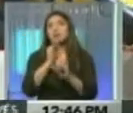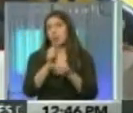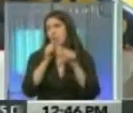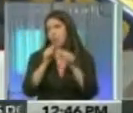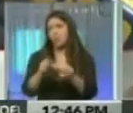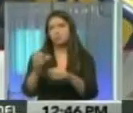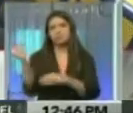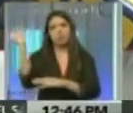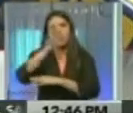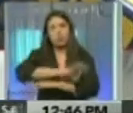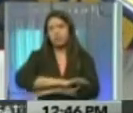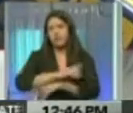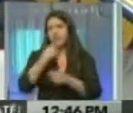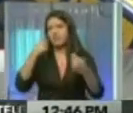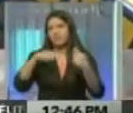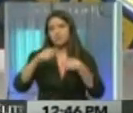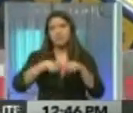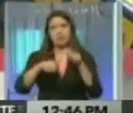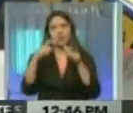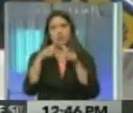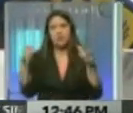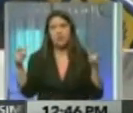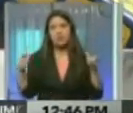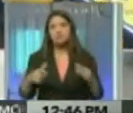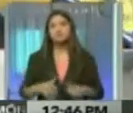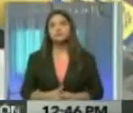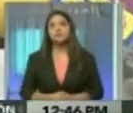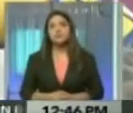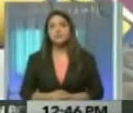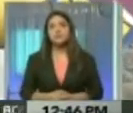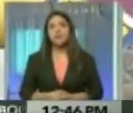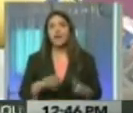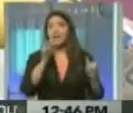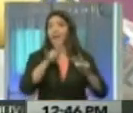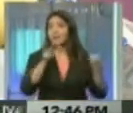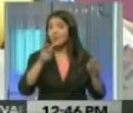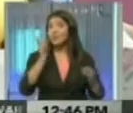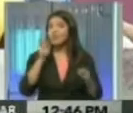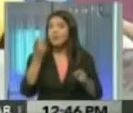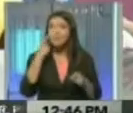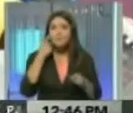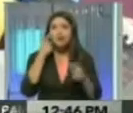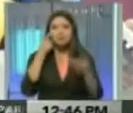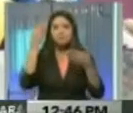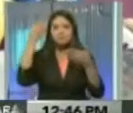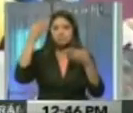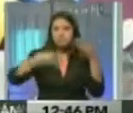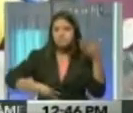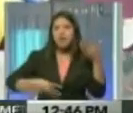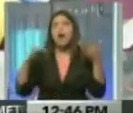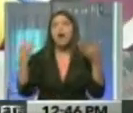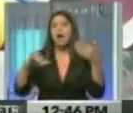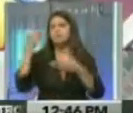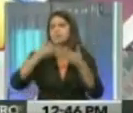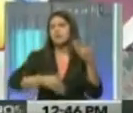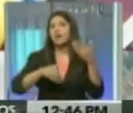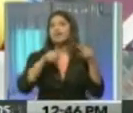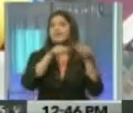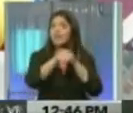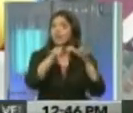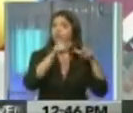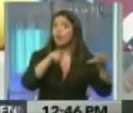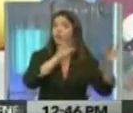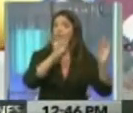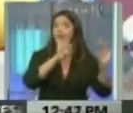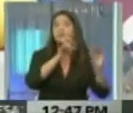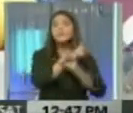continuo, todo el día están vendiendo allí los boletos. Y lo que la gente se tiene es que animar a ver las programaciones. No solo tenemos programación en salas, sino también